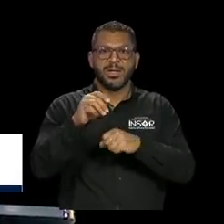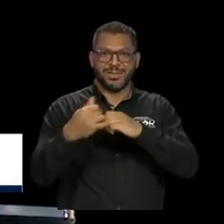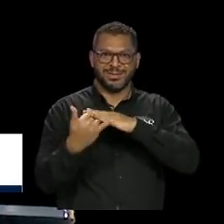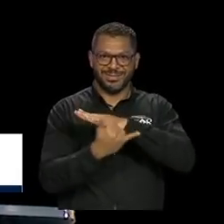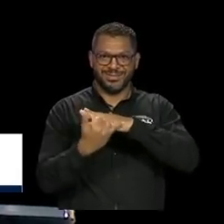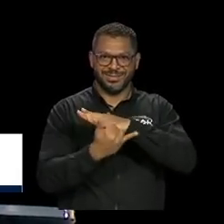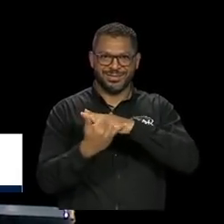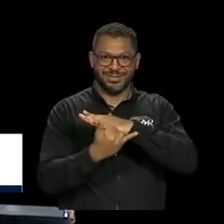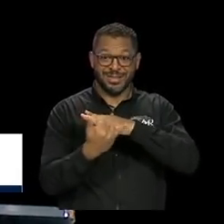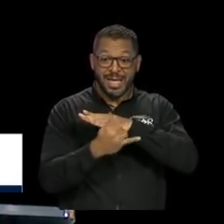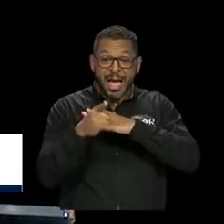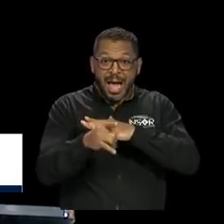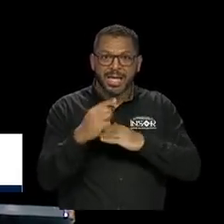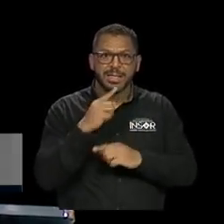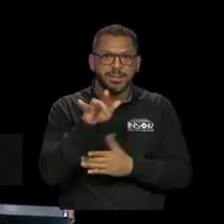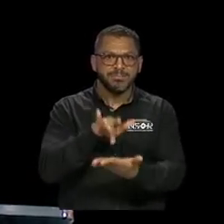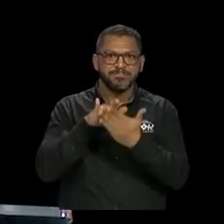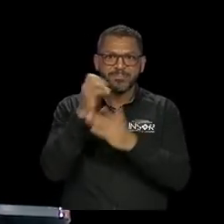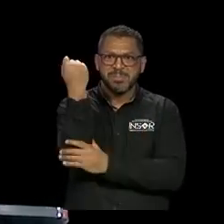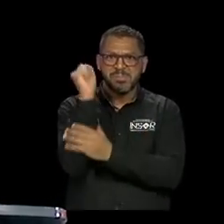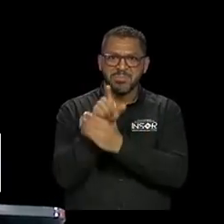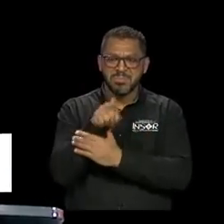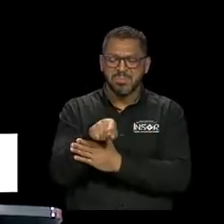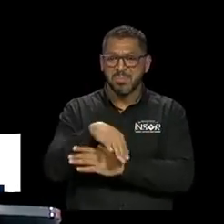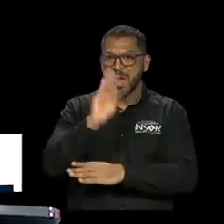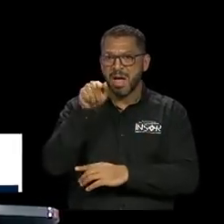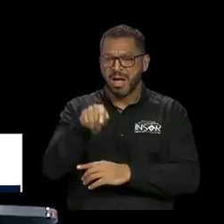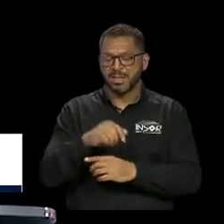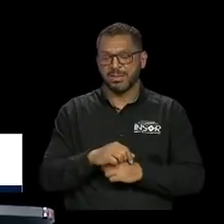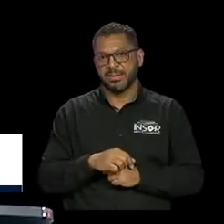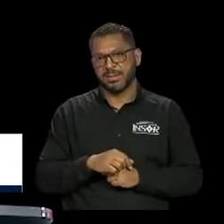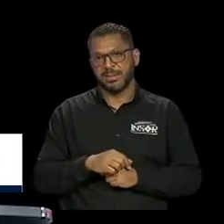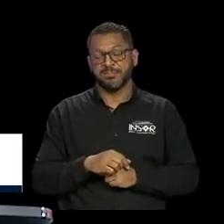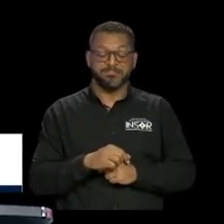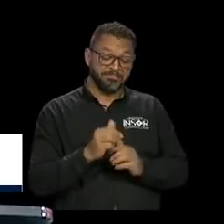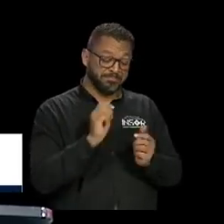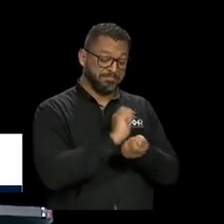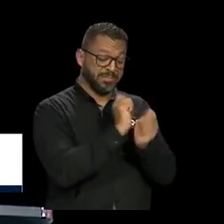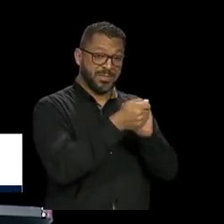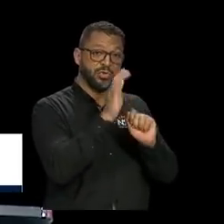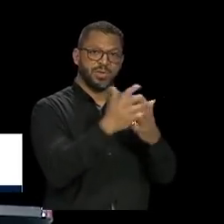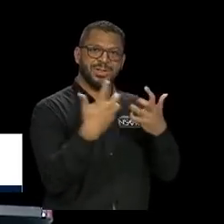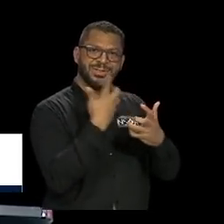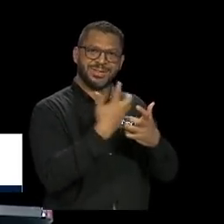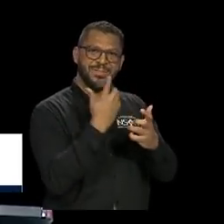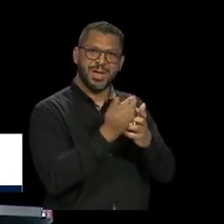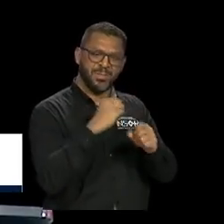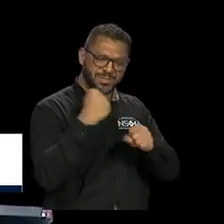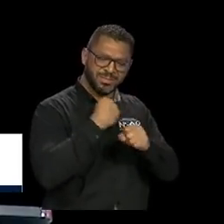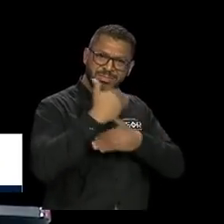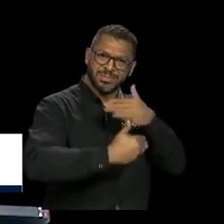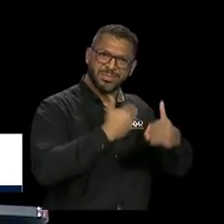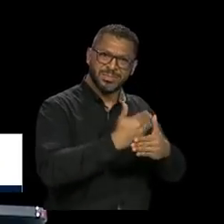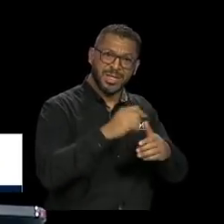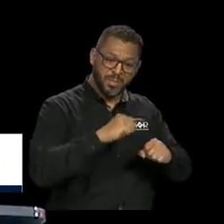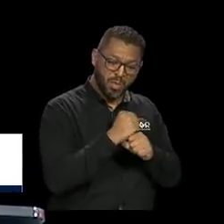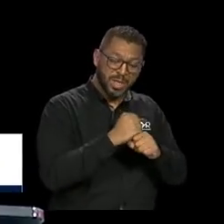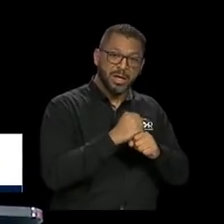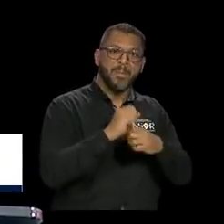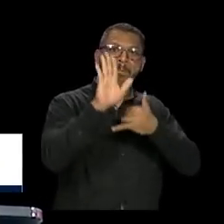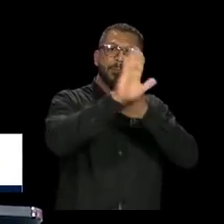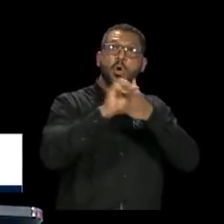y en esa medida tenemos que poner un sistema de operación no solamente en bogotá sino en las grandes ciudades